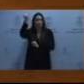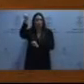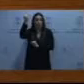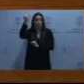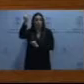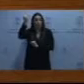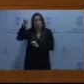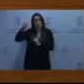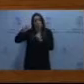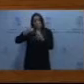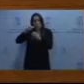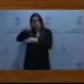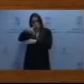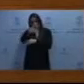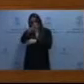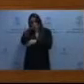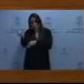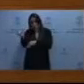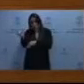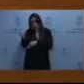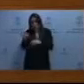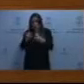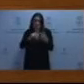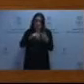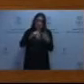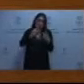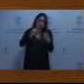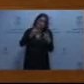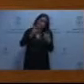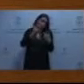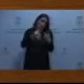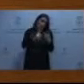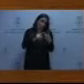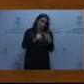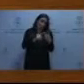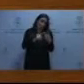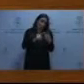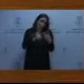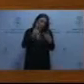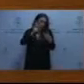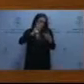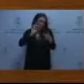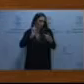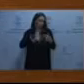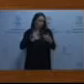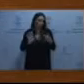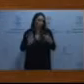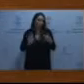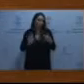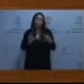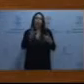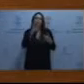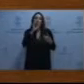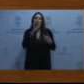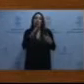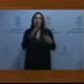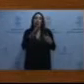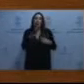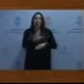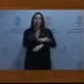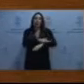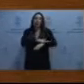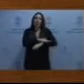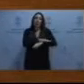resto de grupos. La otra idea que me viene a la cabeza, por esgrimir solamente dos, es por la falta de pulso y